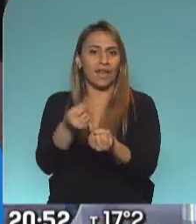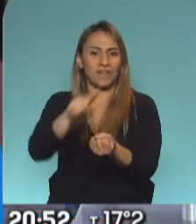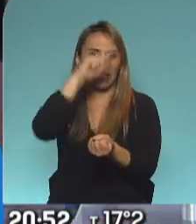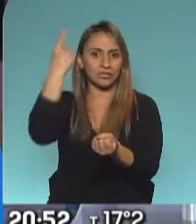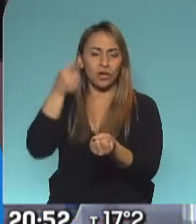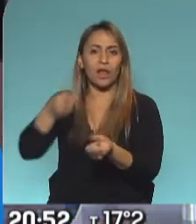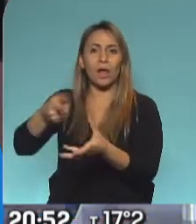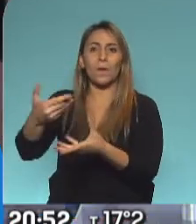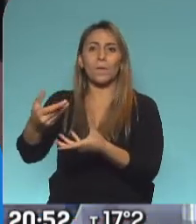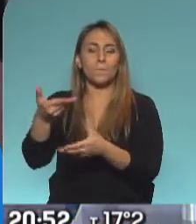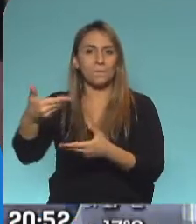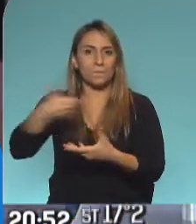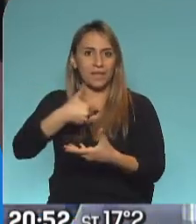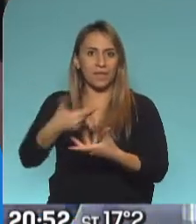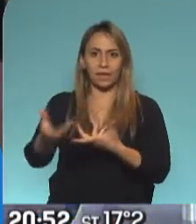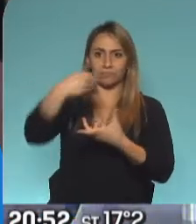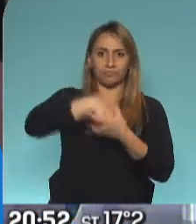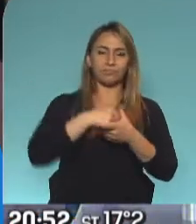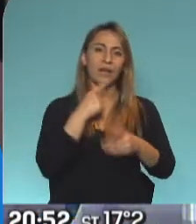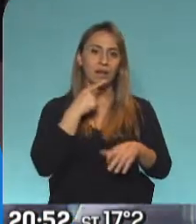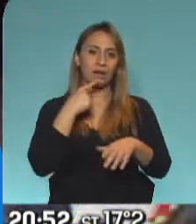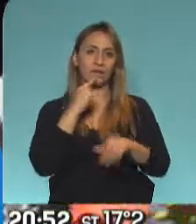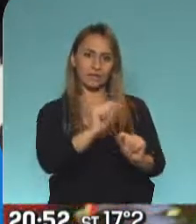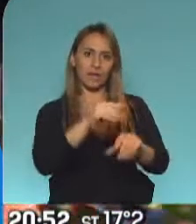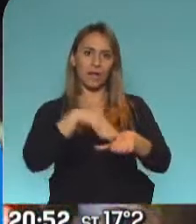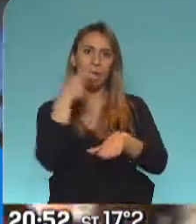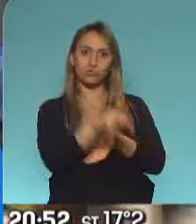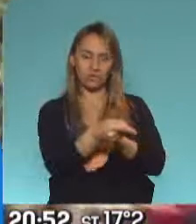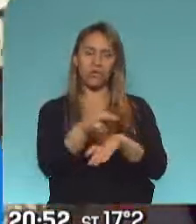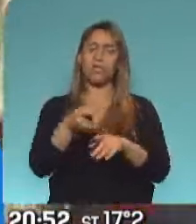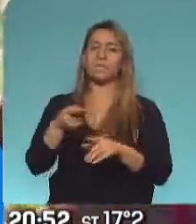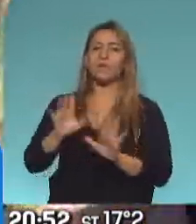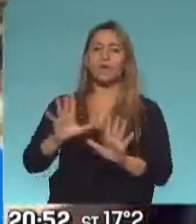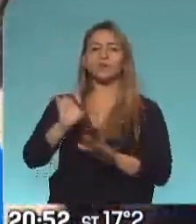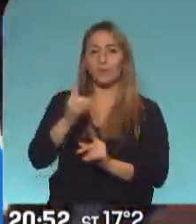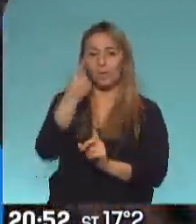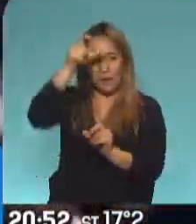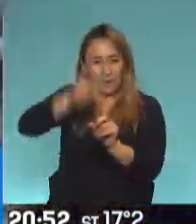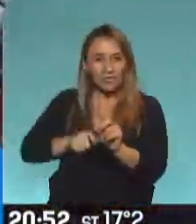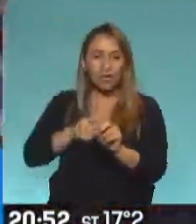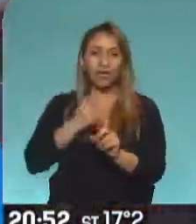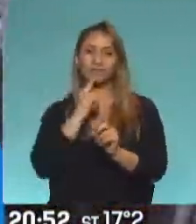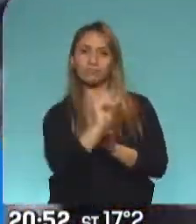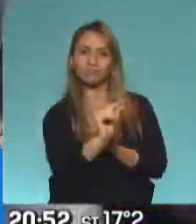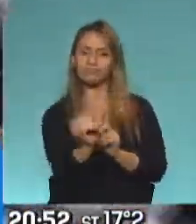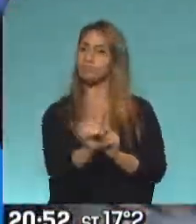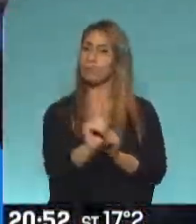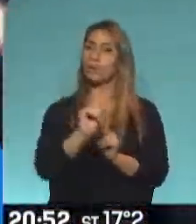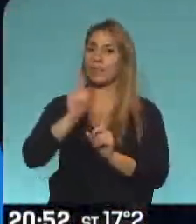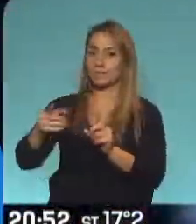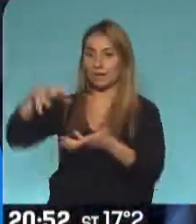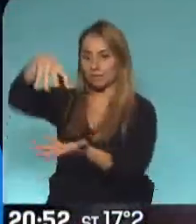pienso querellante a nivel institucional no ya querella por una persona en particular sino la defensoría